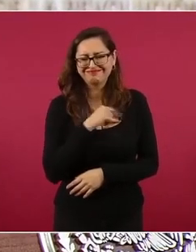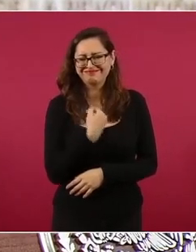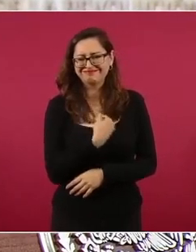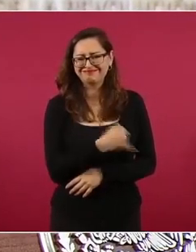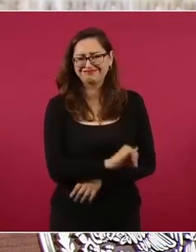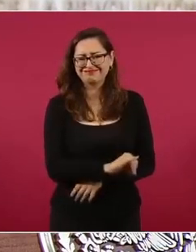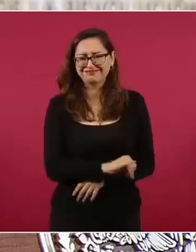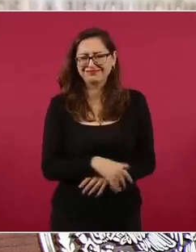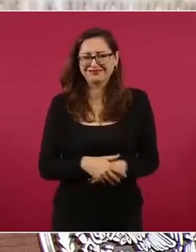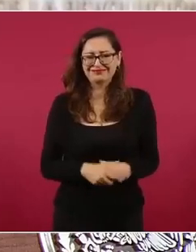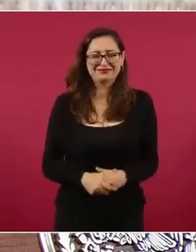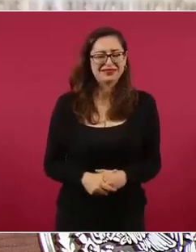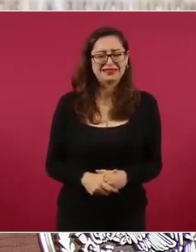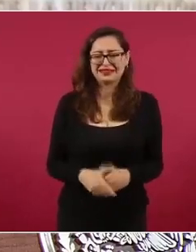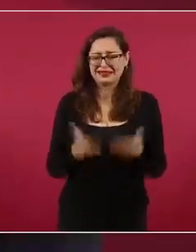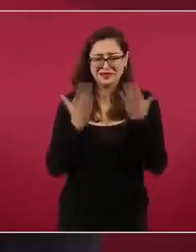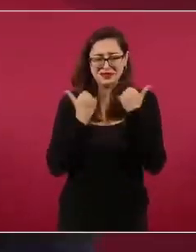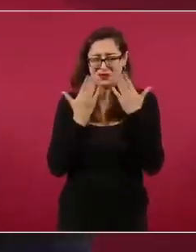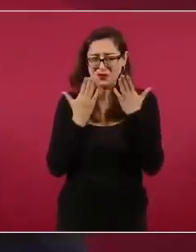que